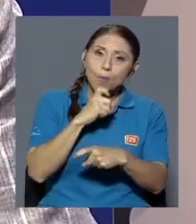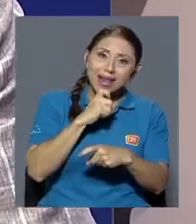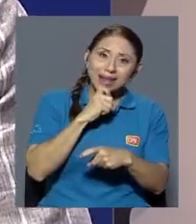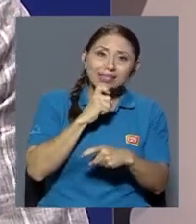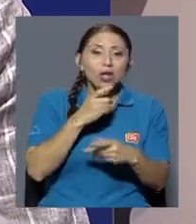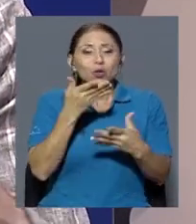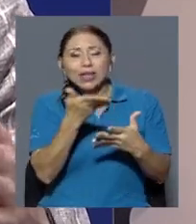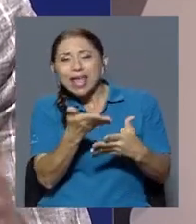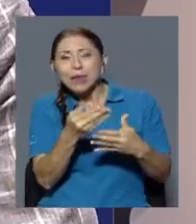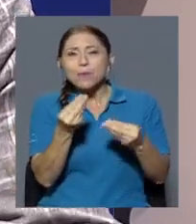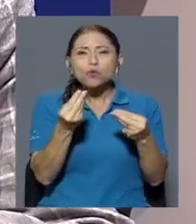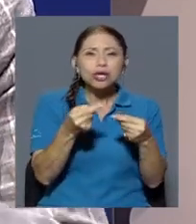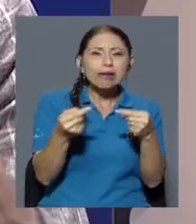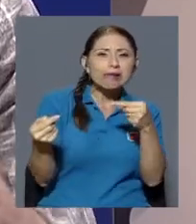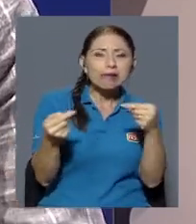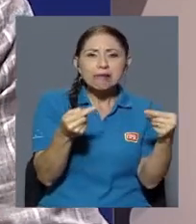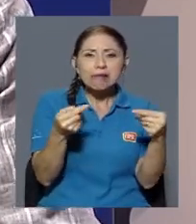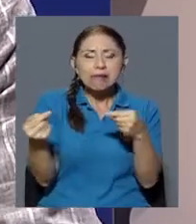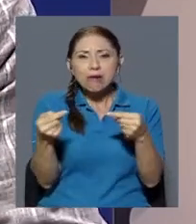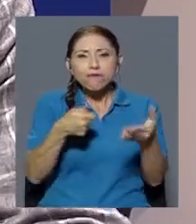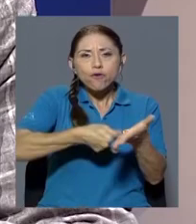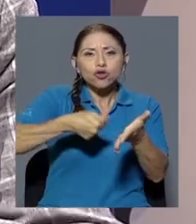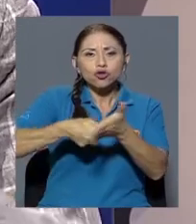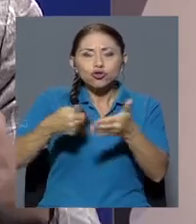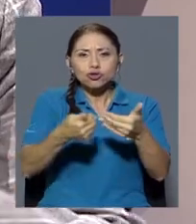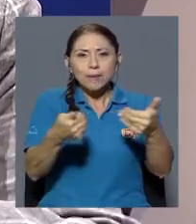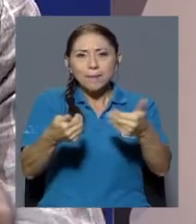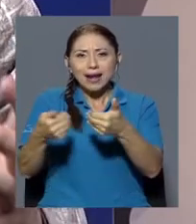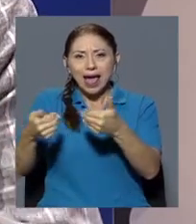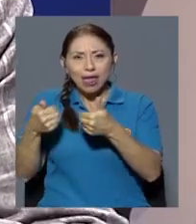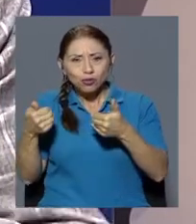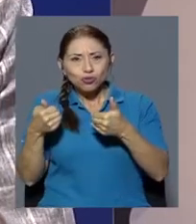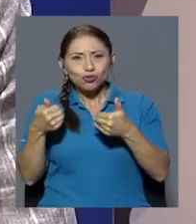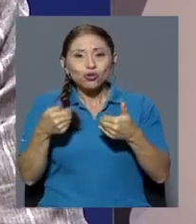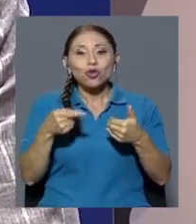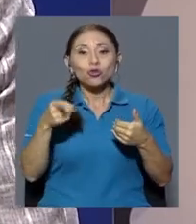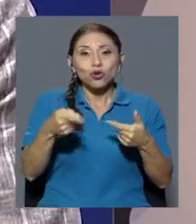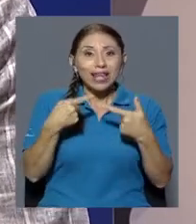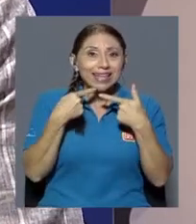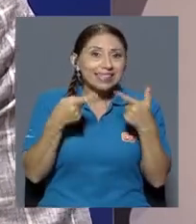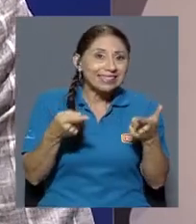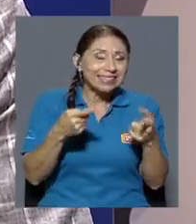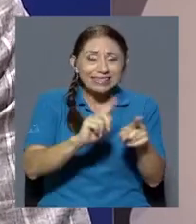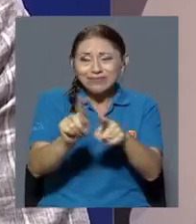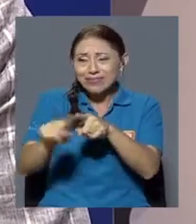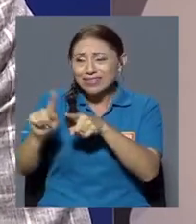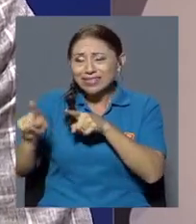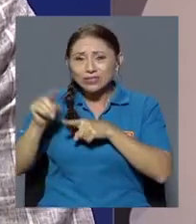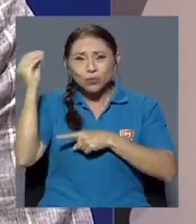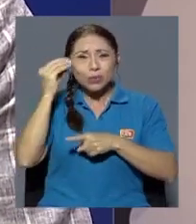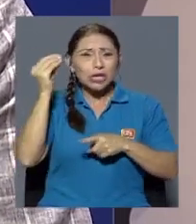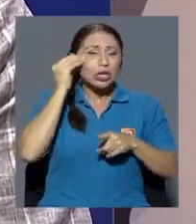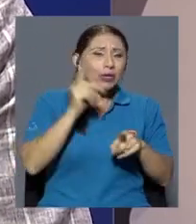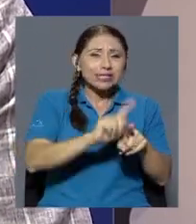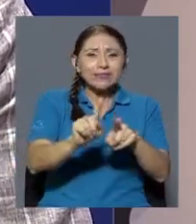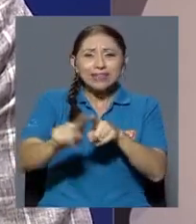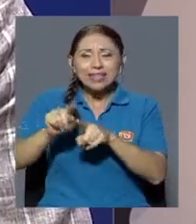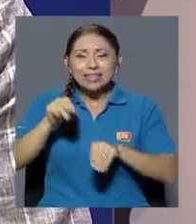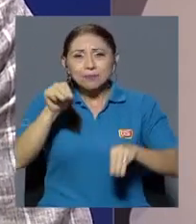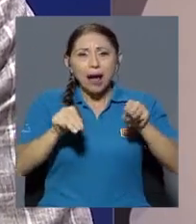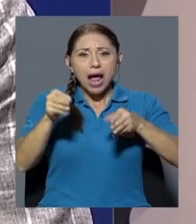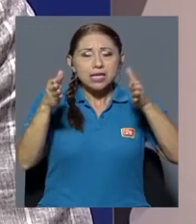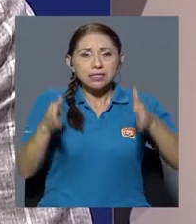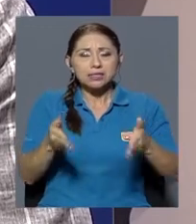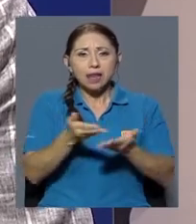separados donde hay las sentencias son como elección productos un picadillo de entre todas las opiniones de los magistrados y